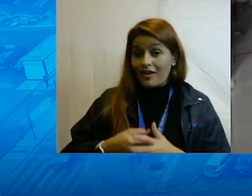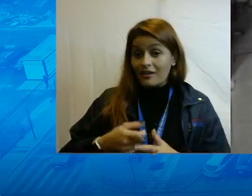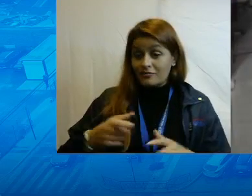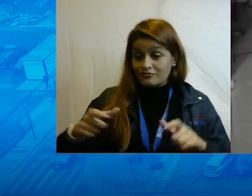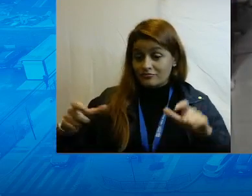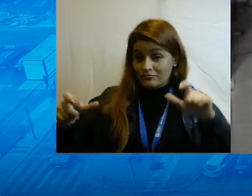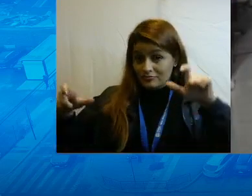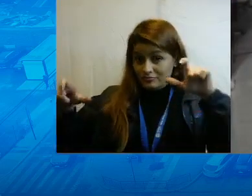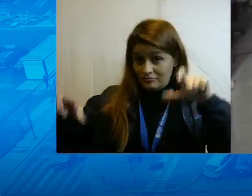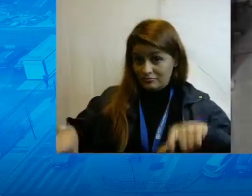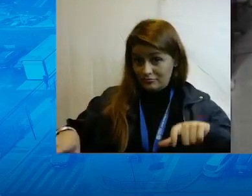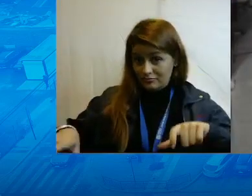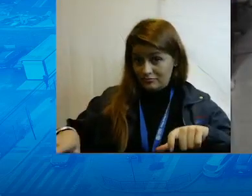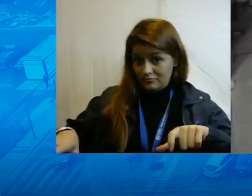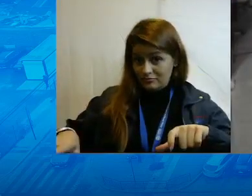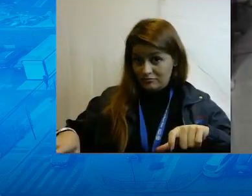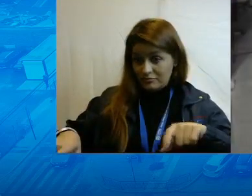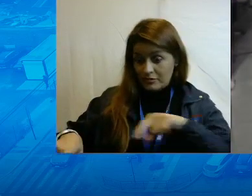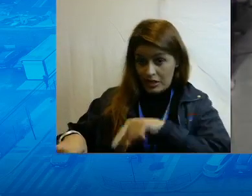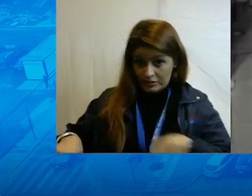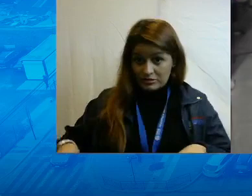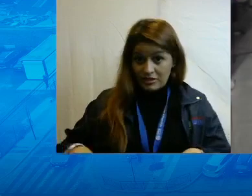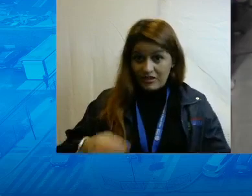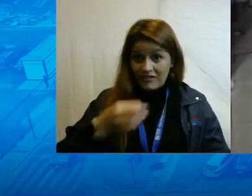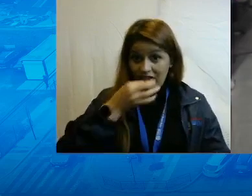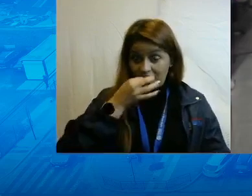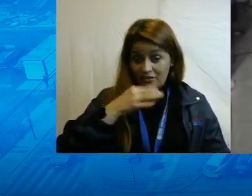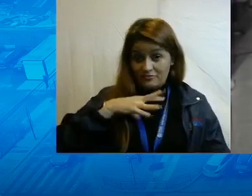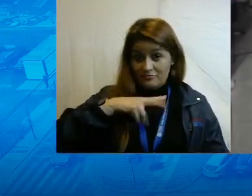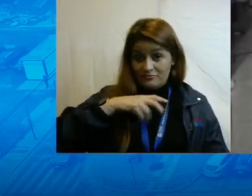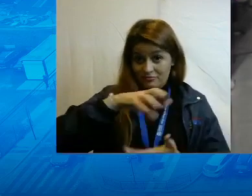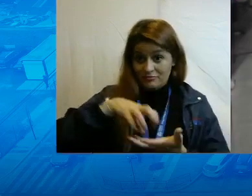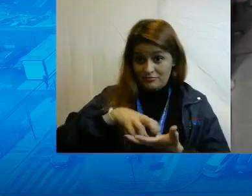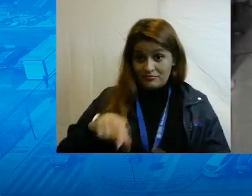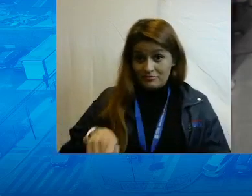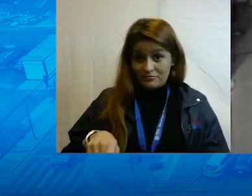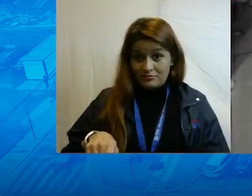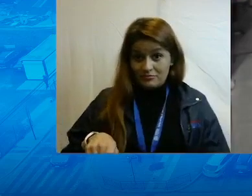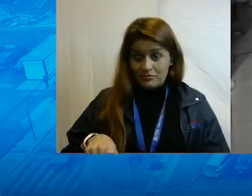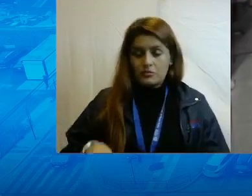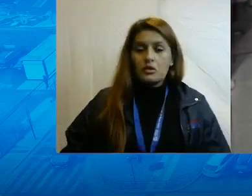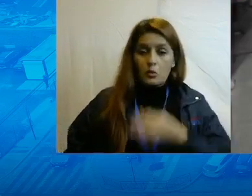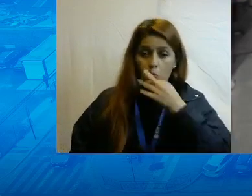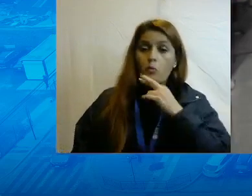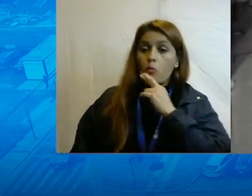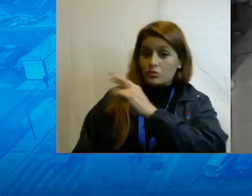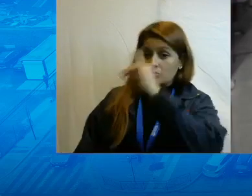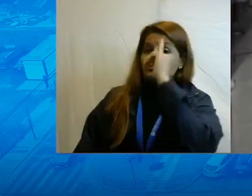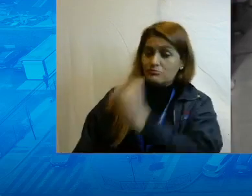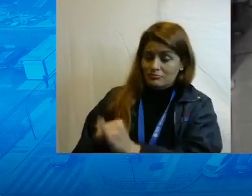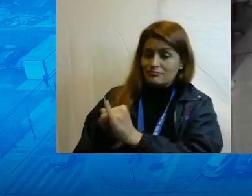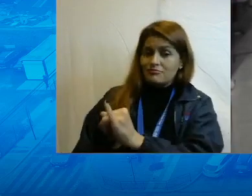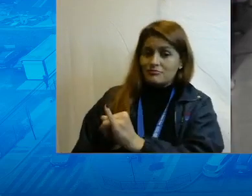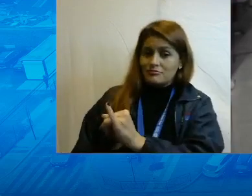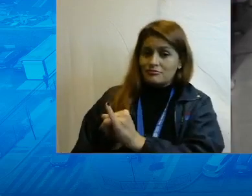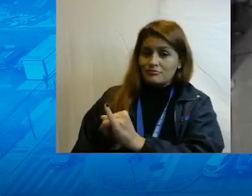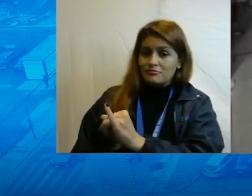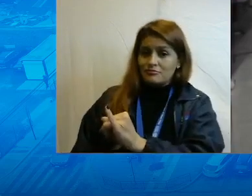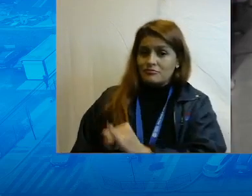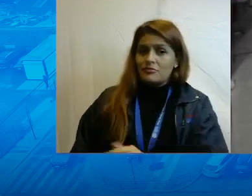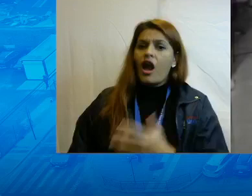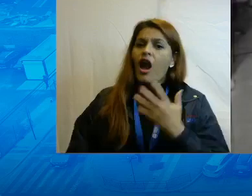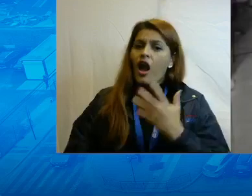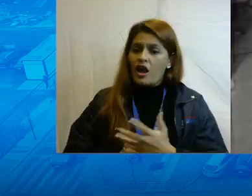Hay varios casos en Melipilla que no tienen la figura de equipamiento y área verde. No recuerdo